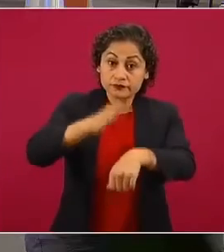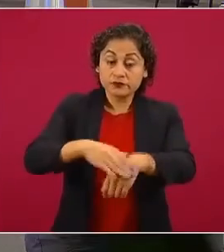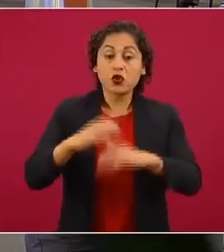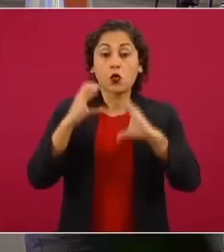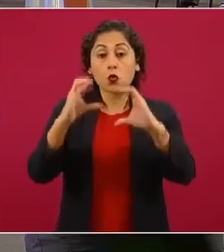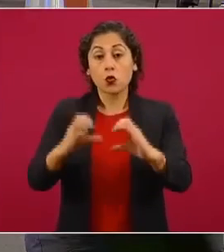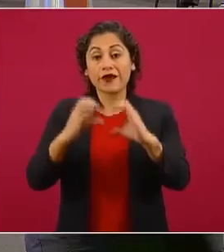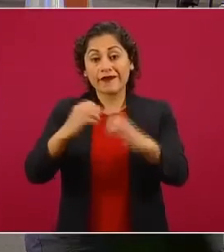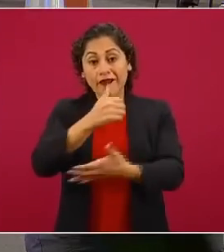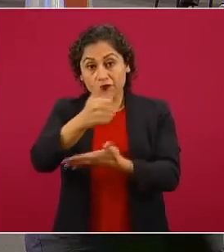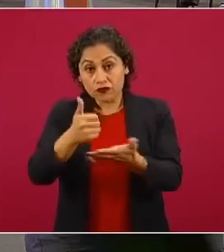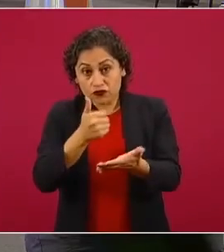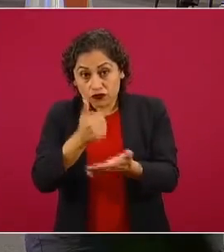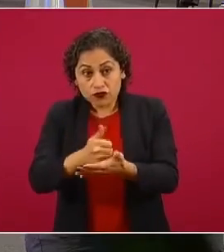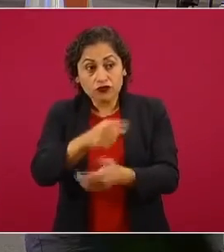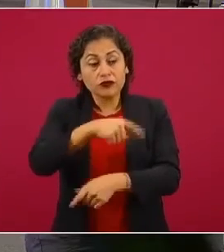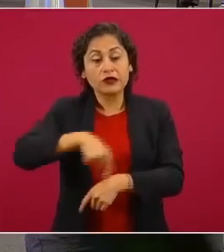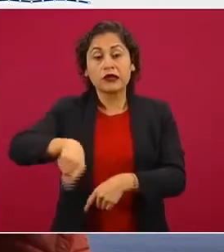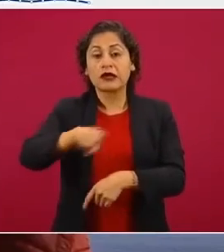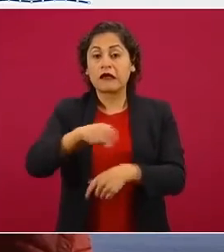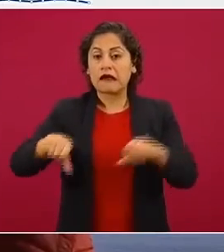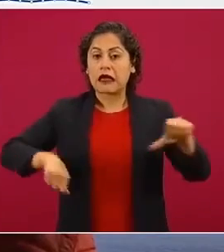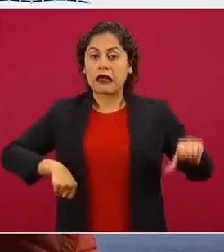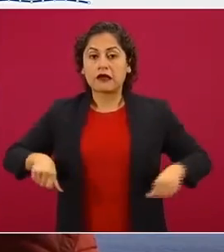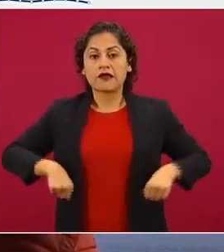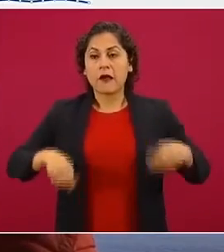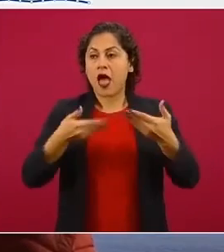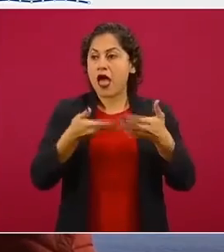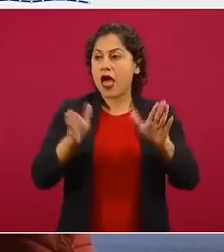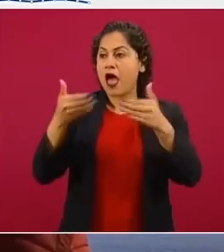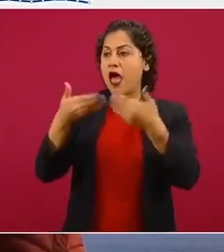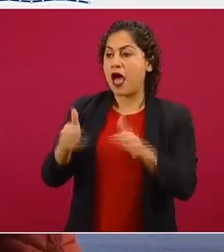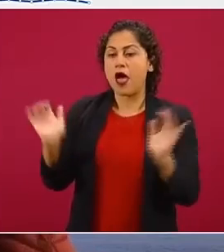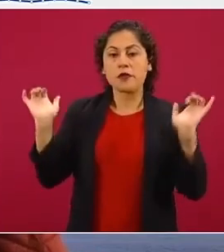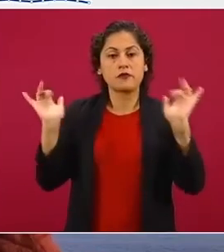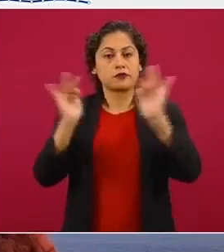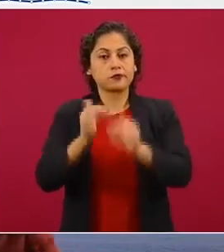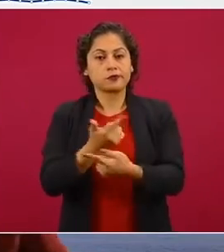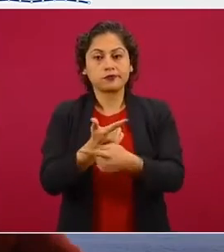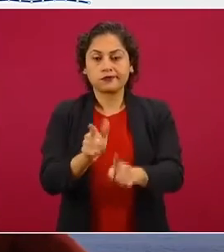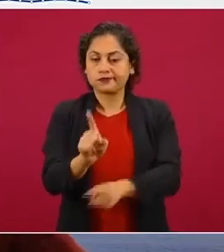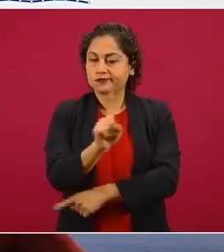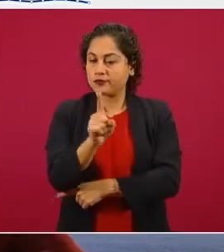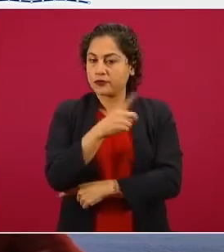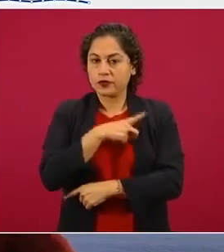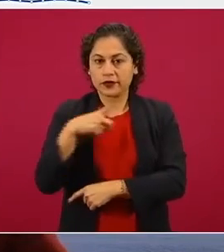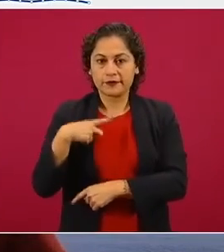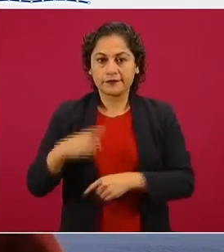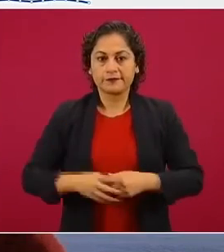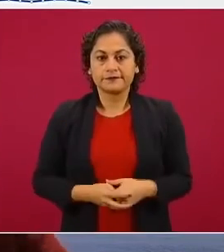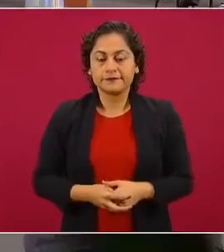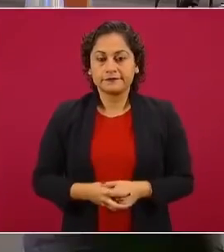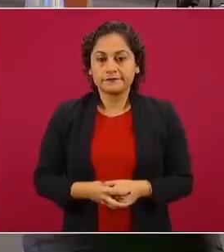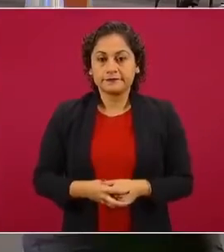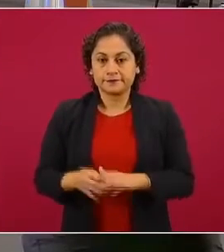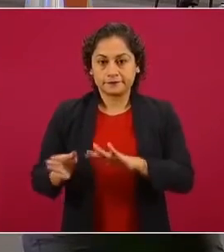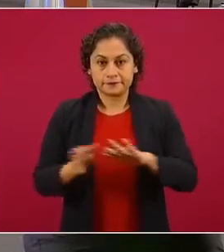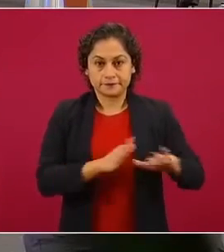zona conurbada, de no abrir anticipadamente espacios públicos de alta afluencia de personas. La